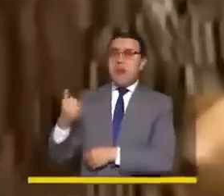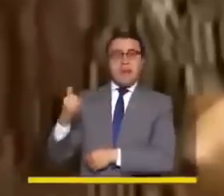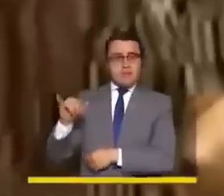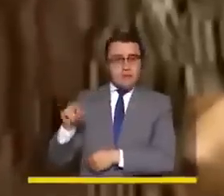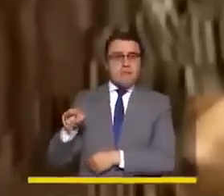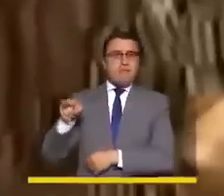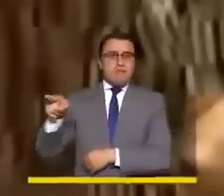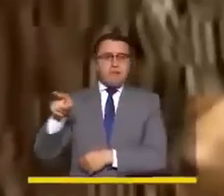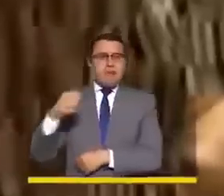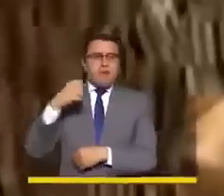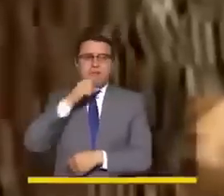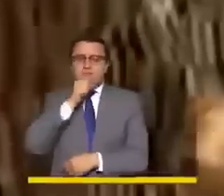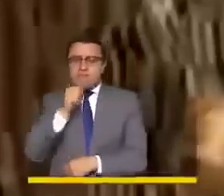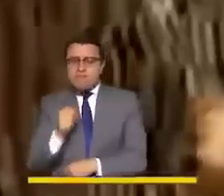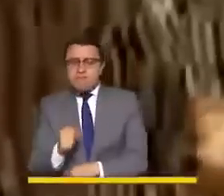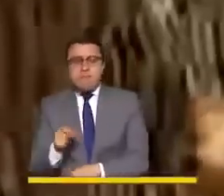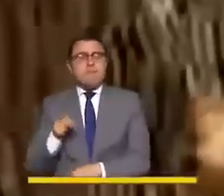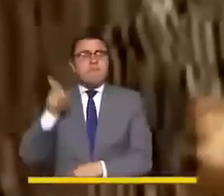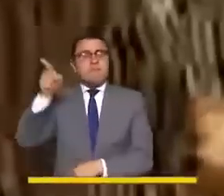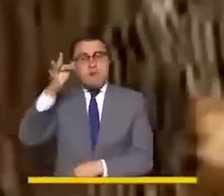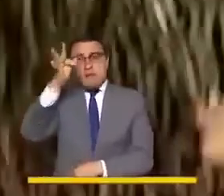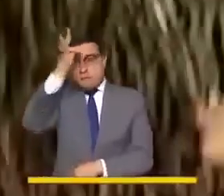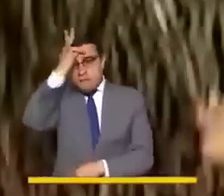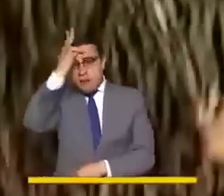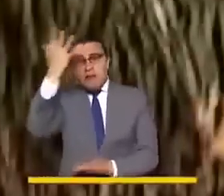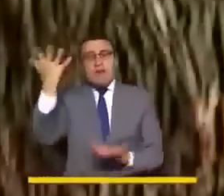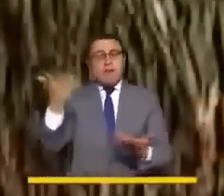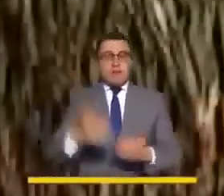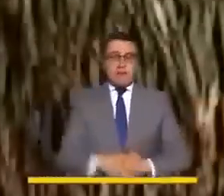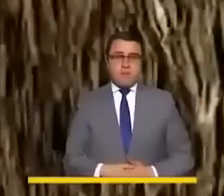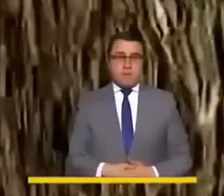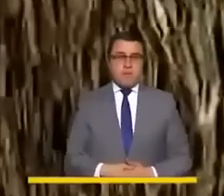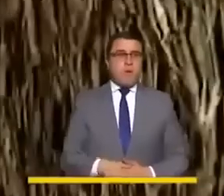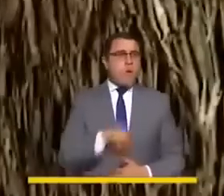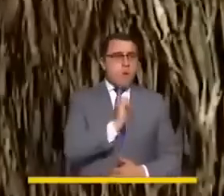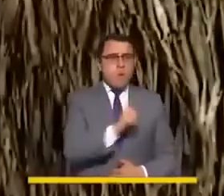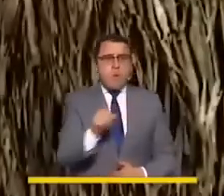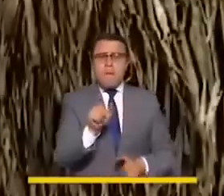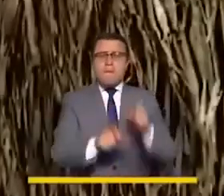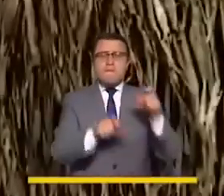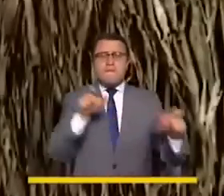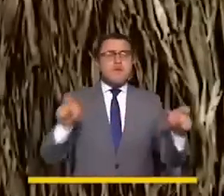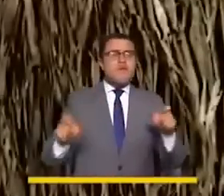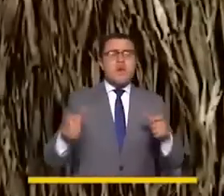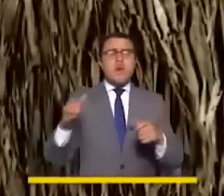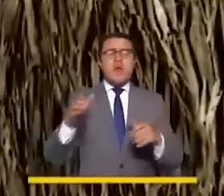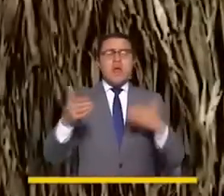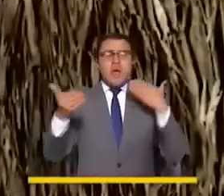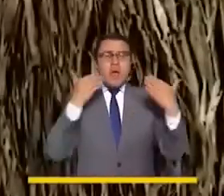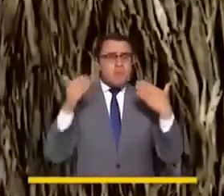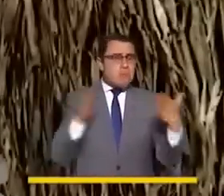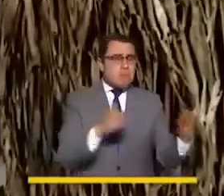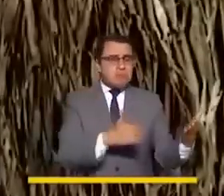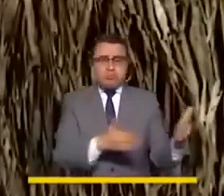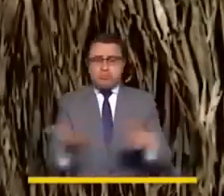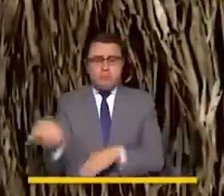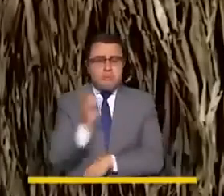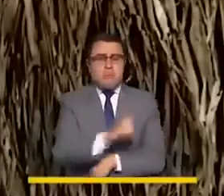una clínica. ¿Cuántas campesinas y cuántos campesinos han muerto entre tanto?